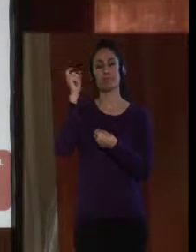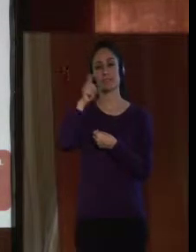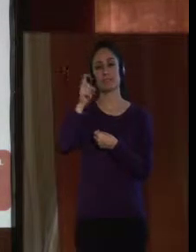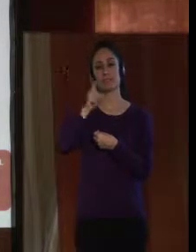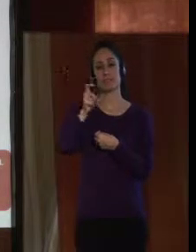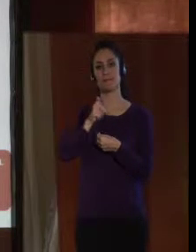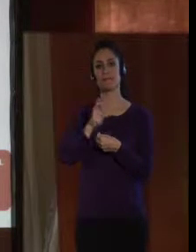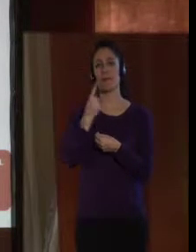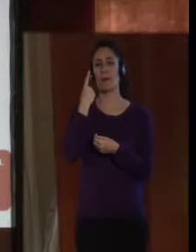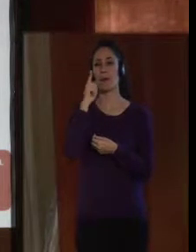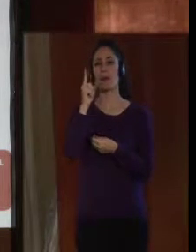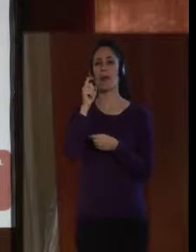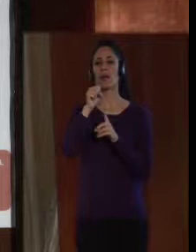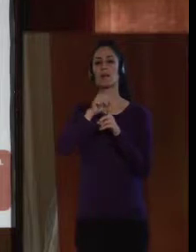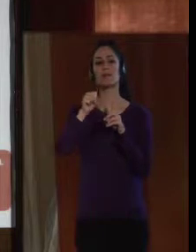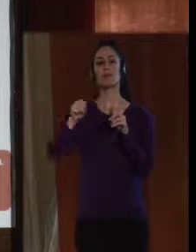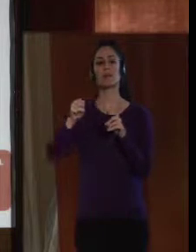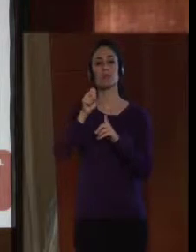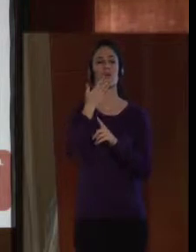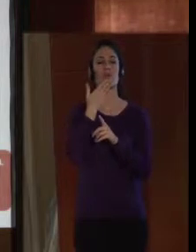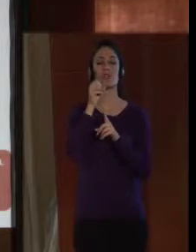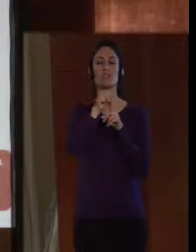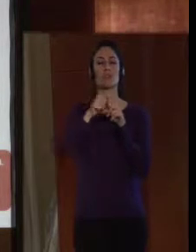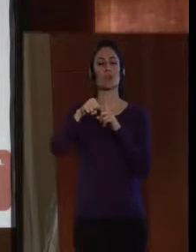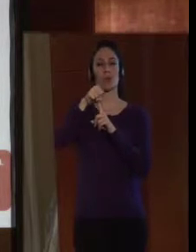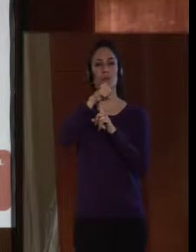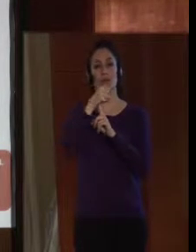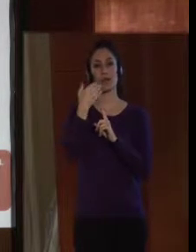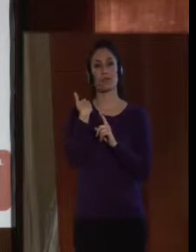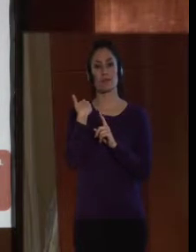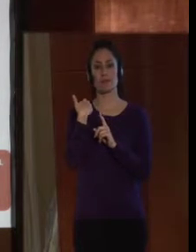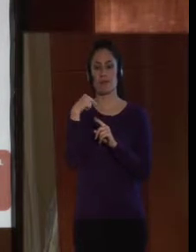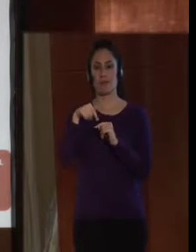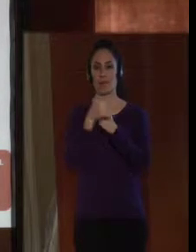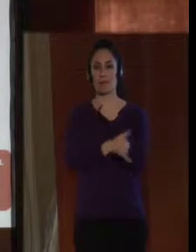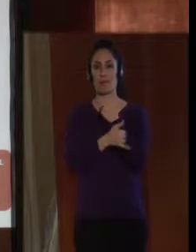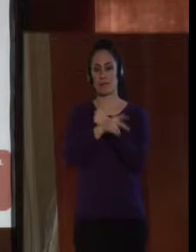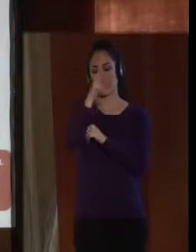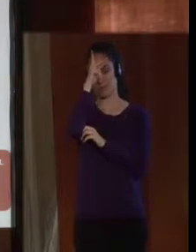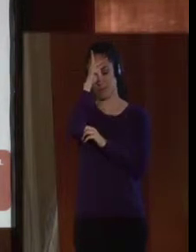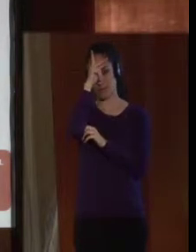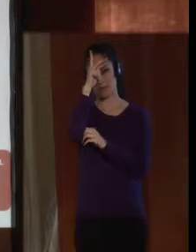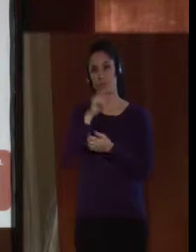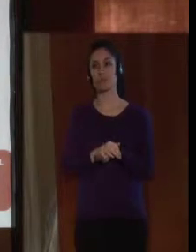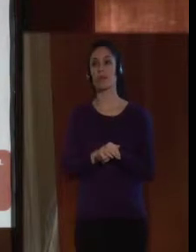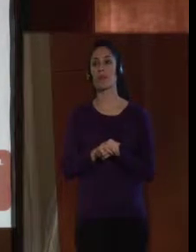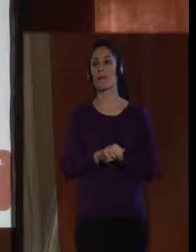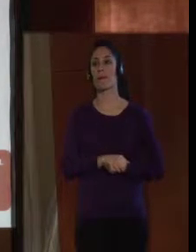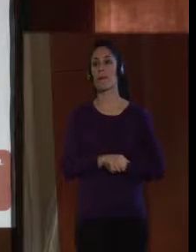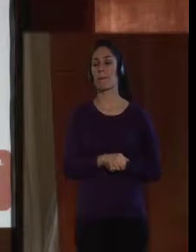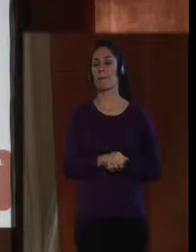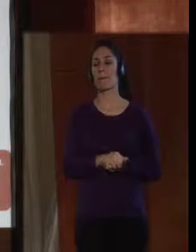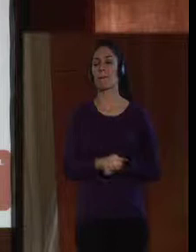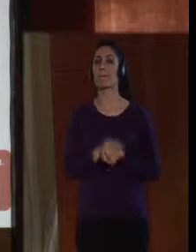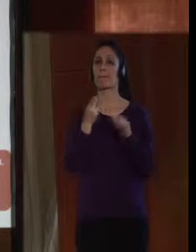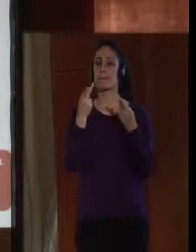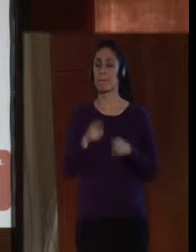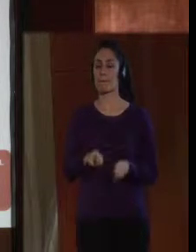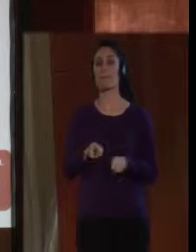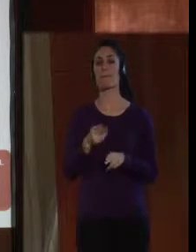de la selección de los proyectos y los procesos de formulación. Pero eso tiene el sustento, como les mencionaba, en